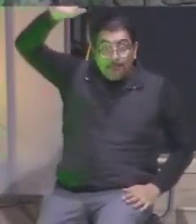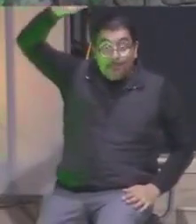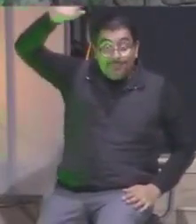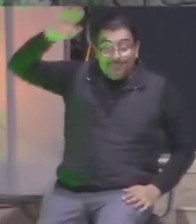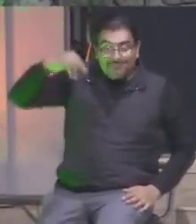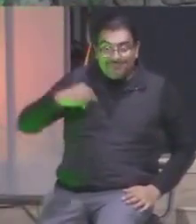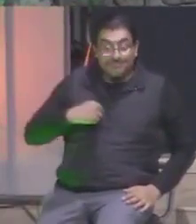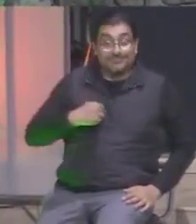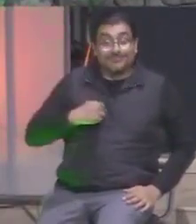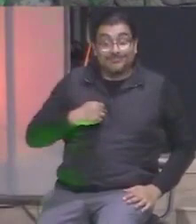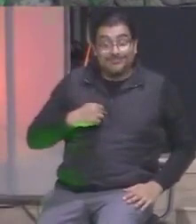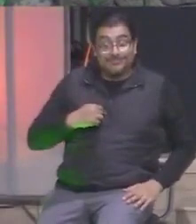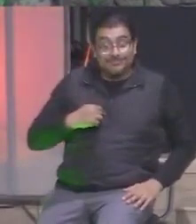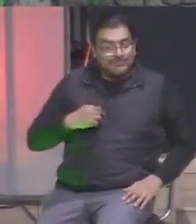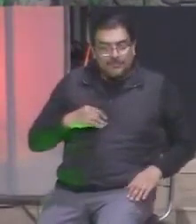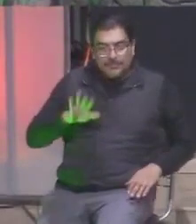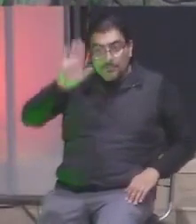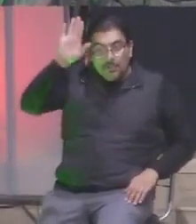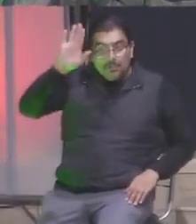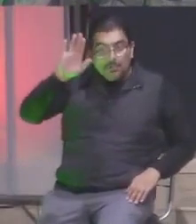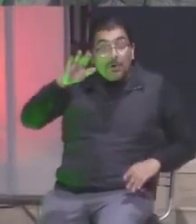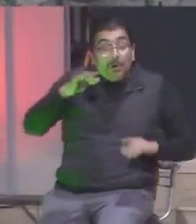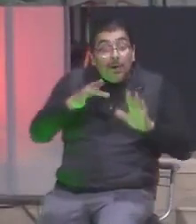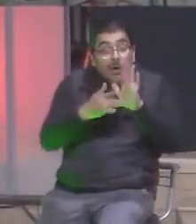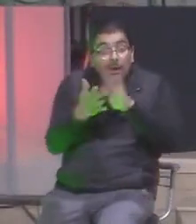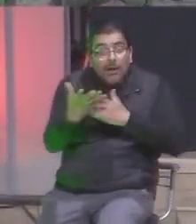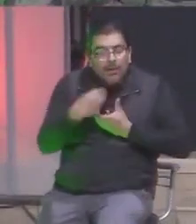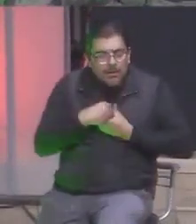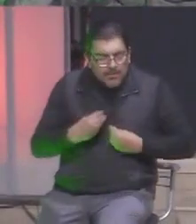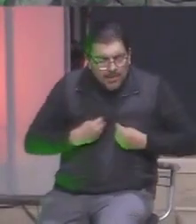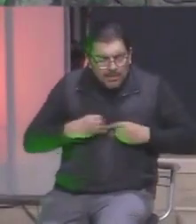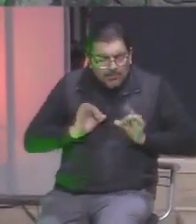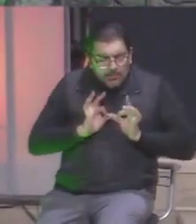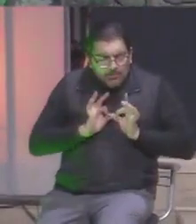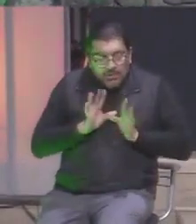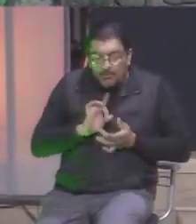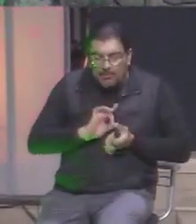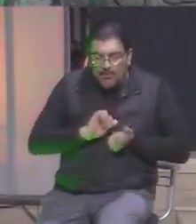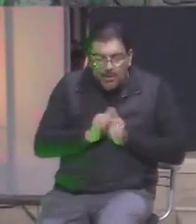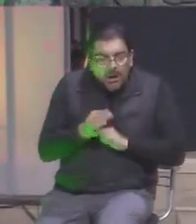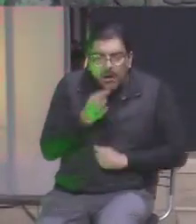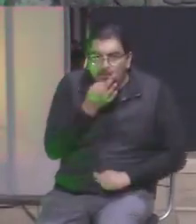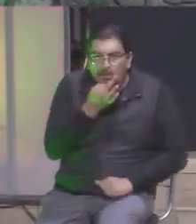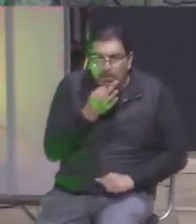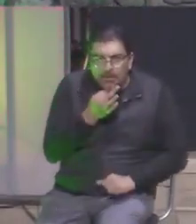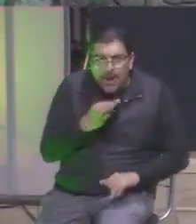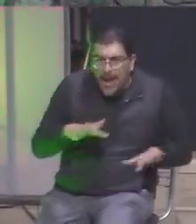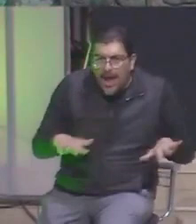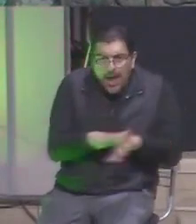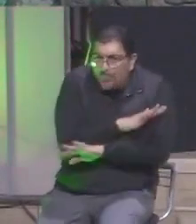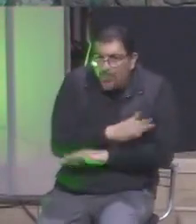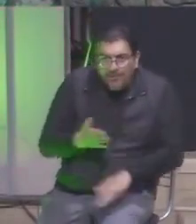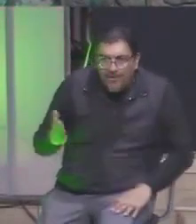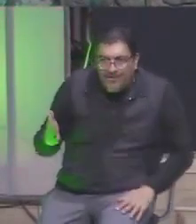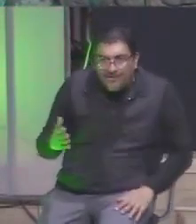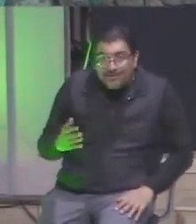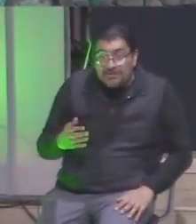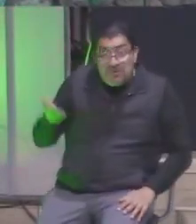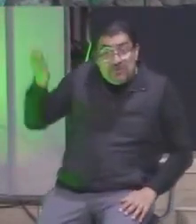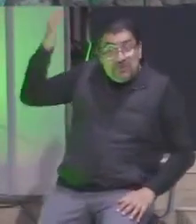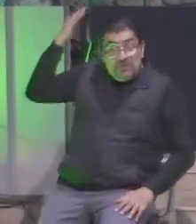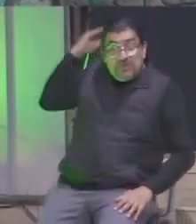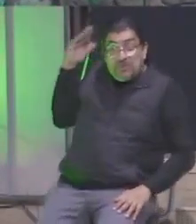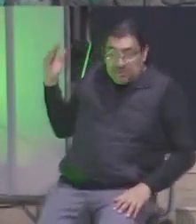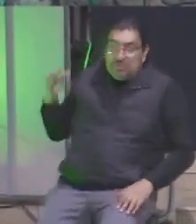yo y desde ese día mi vida cambió si no fuera por ese día yo no estaría aquí quién sabe